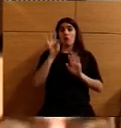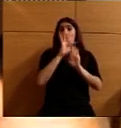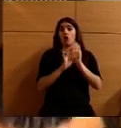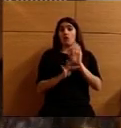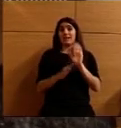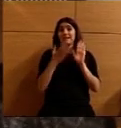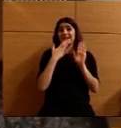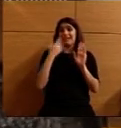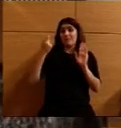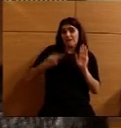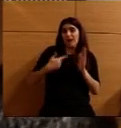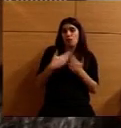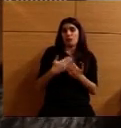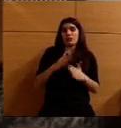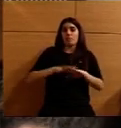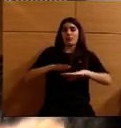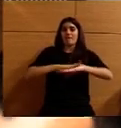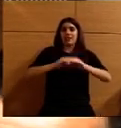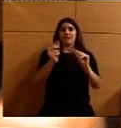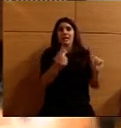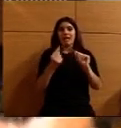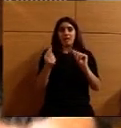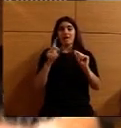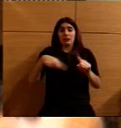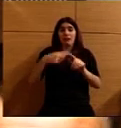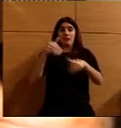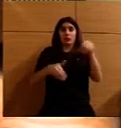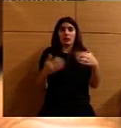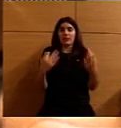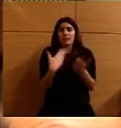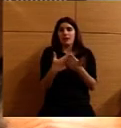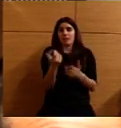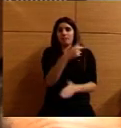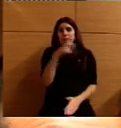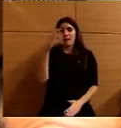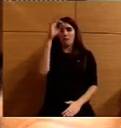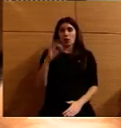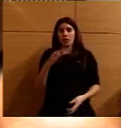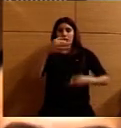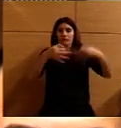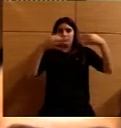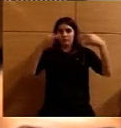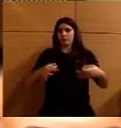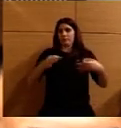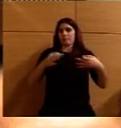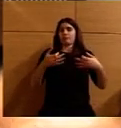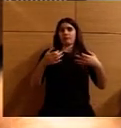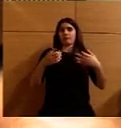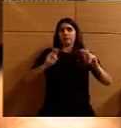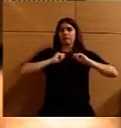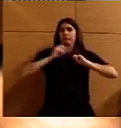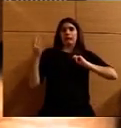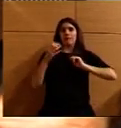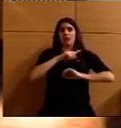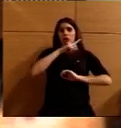que deba servir de base al debate y en su caso votación debe estar a disposición de los diputados en el momento de la convocatoria